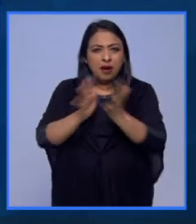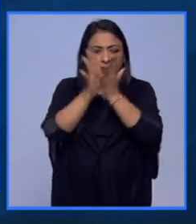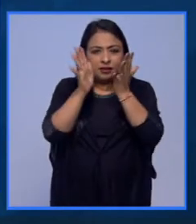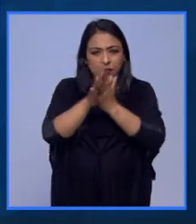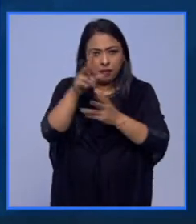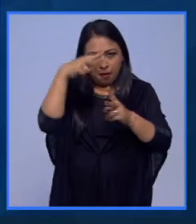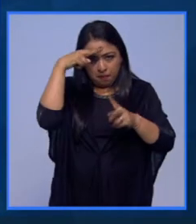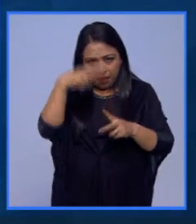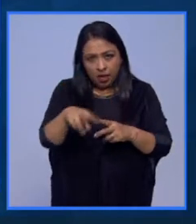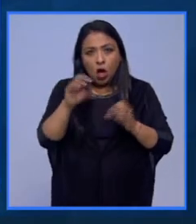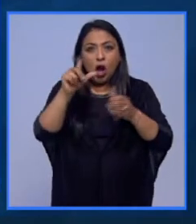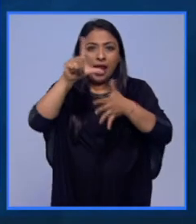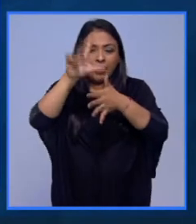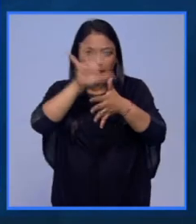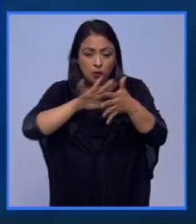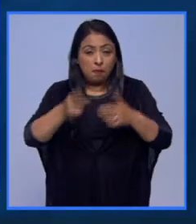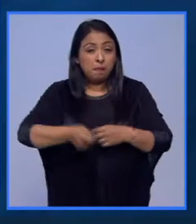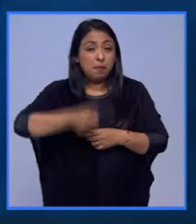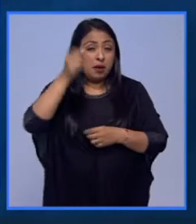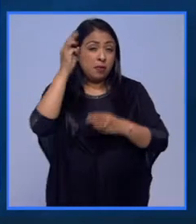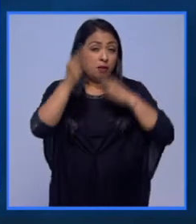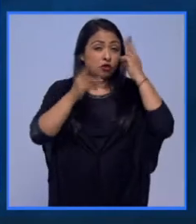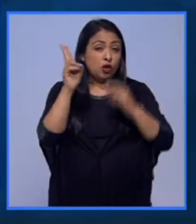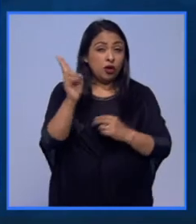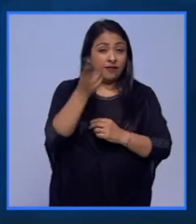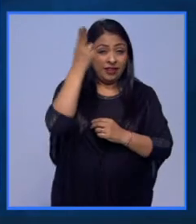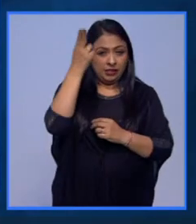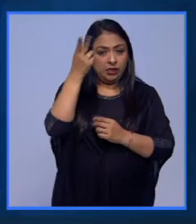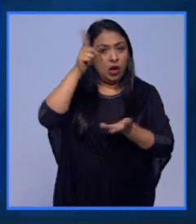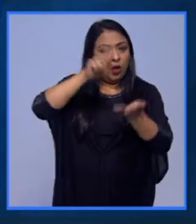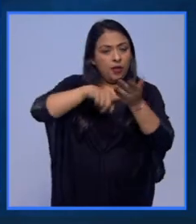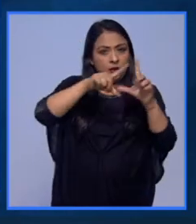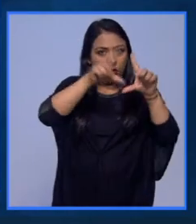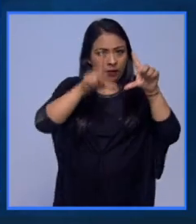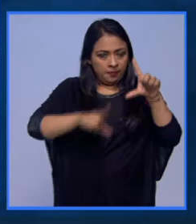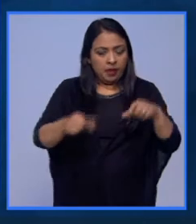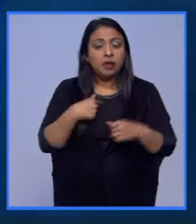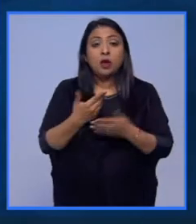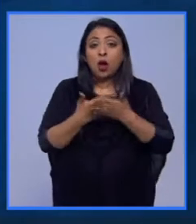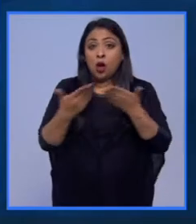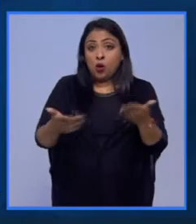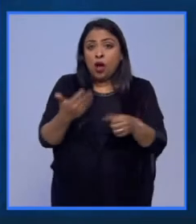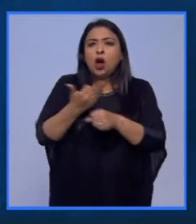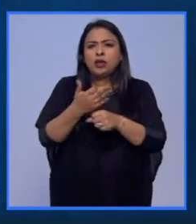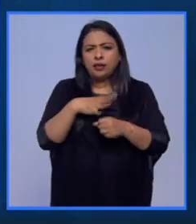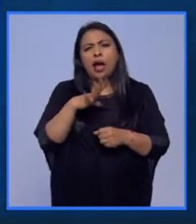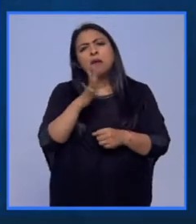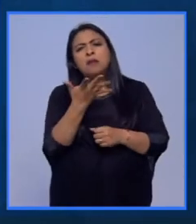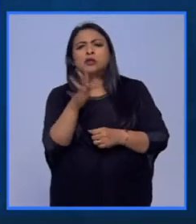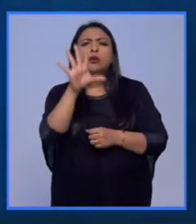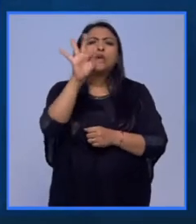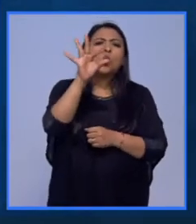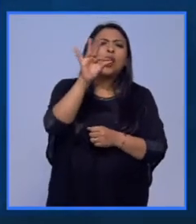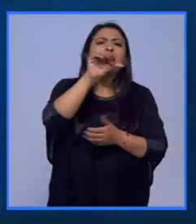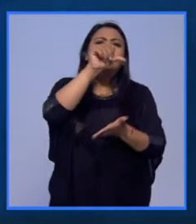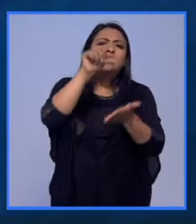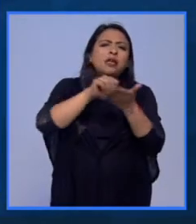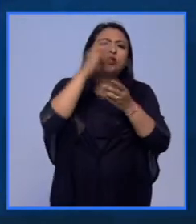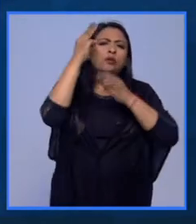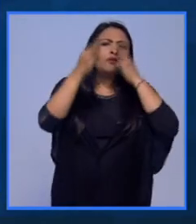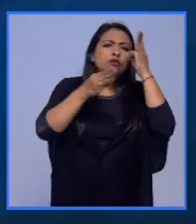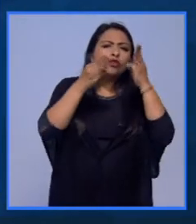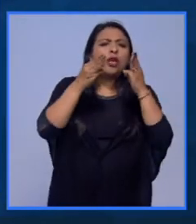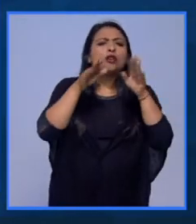Latinoamérica y el primer museo universitario interactivo del país. Ahora mismo existen unos 40 centros y museos interactivos